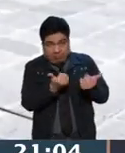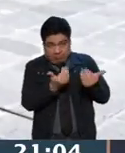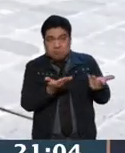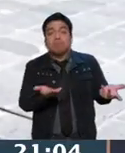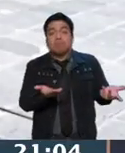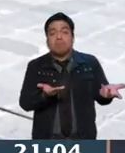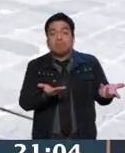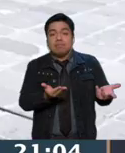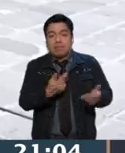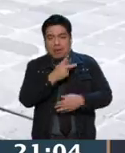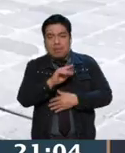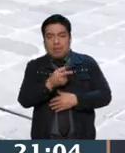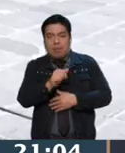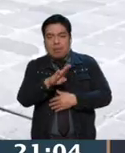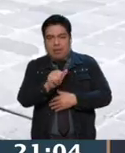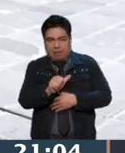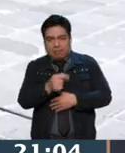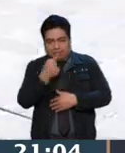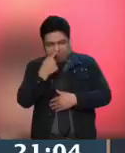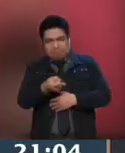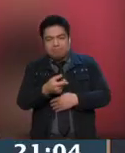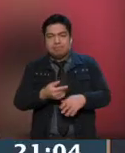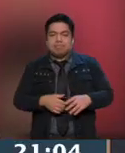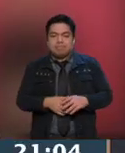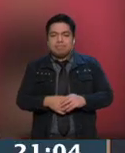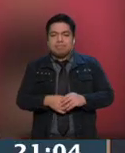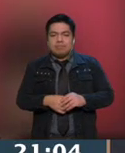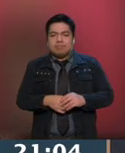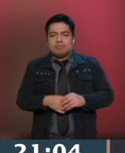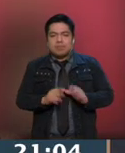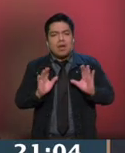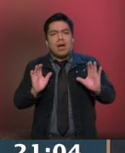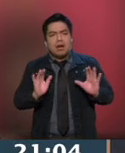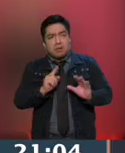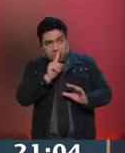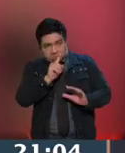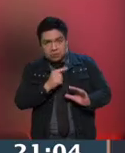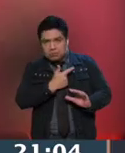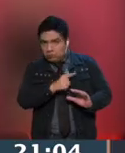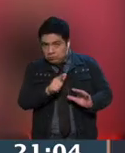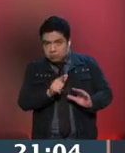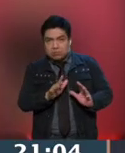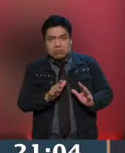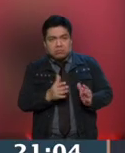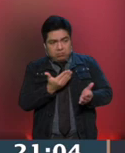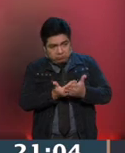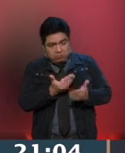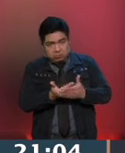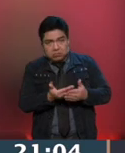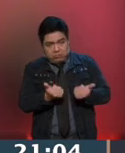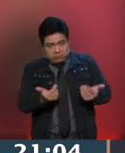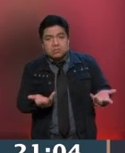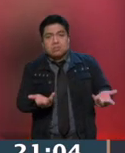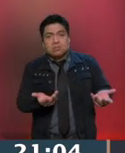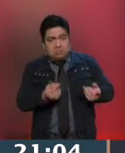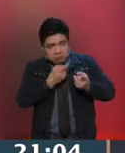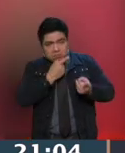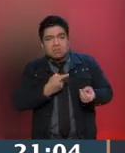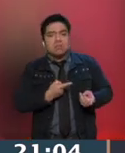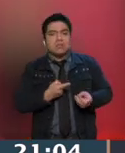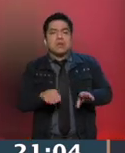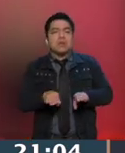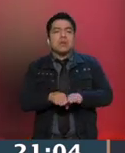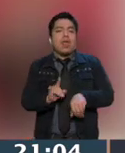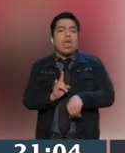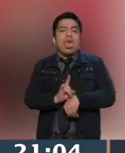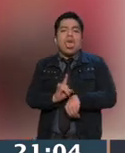medio ProPublica. Escuchemos. Si hay algo que no les gusta, pues que lo planteen abiertamente, que no lo manden